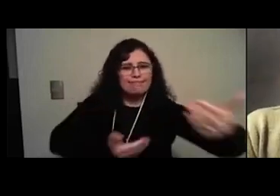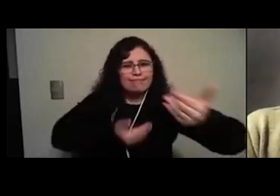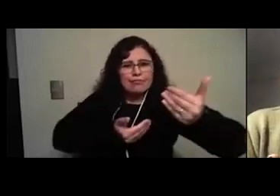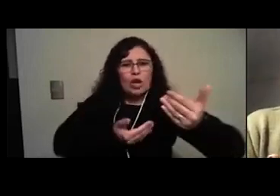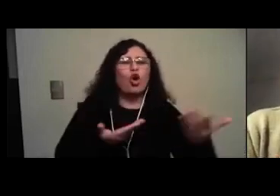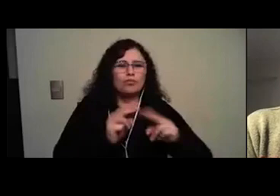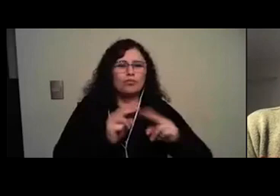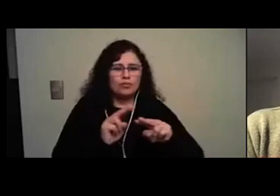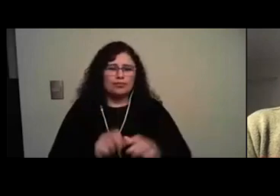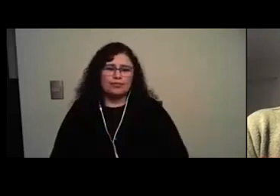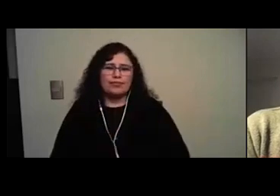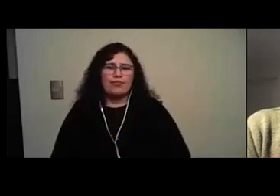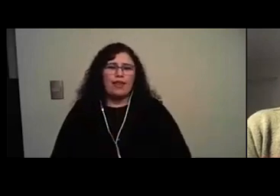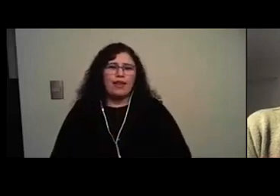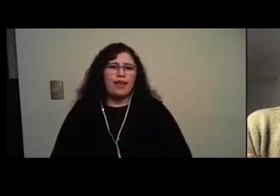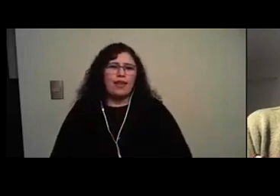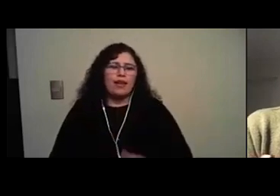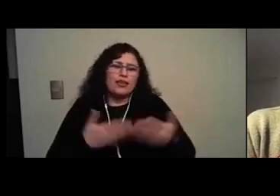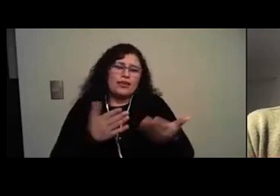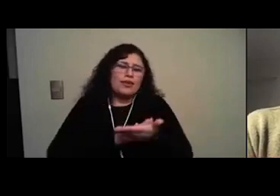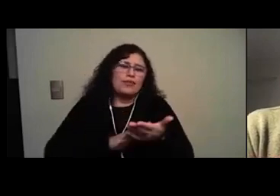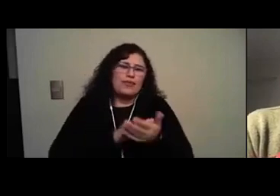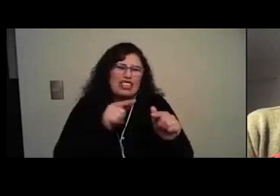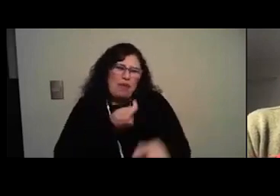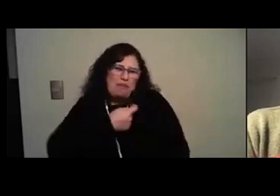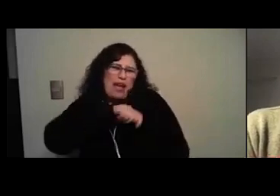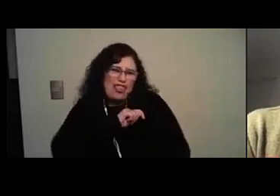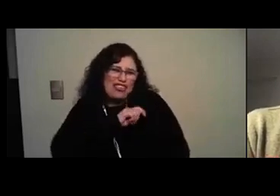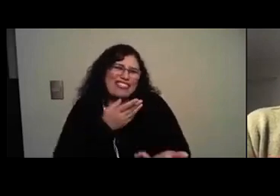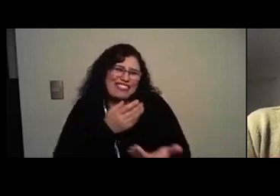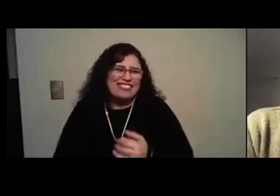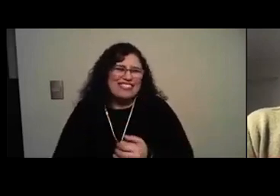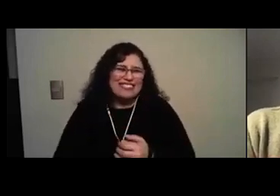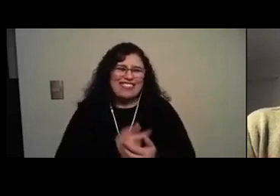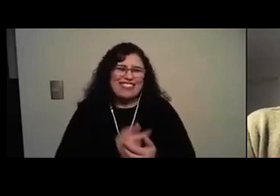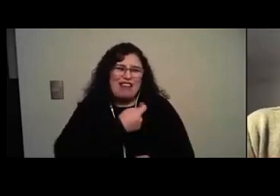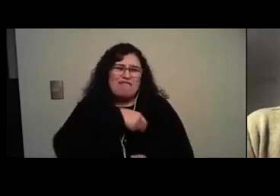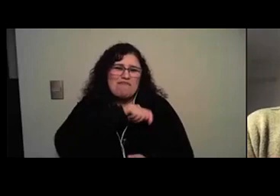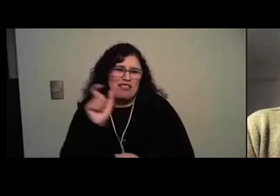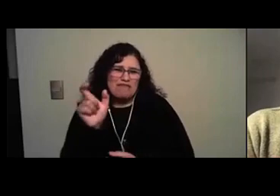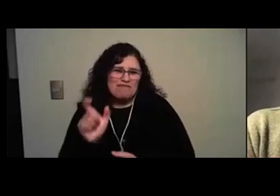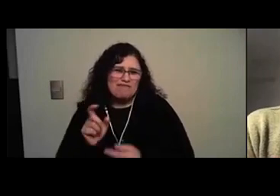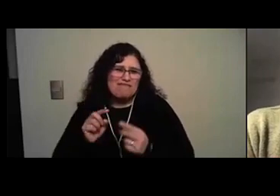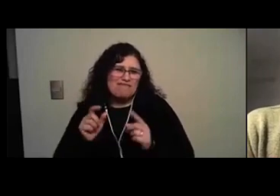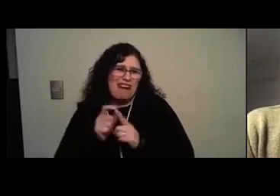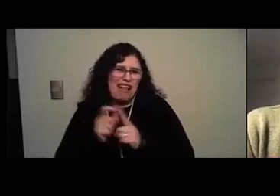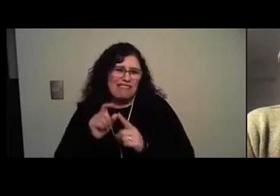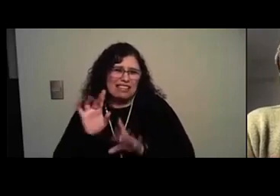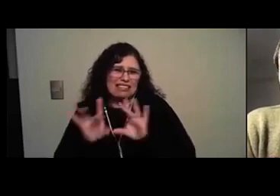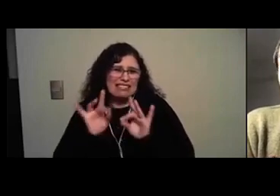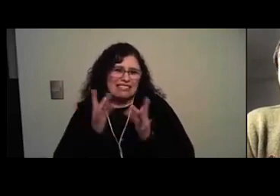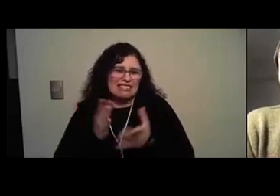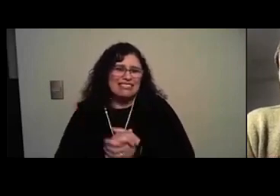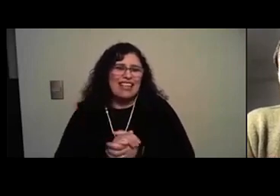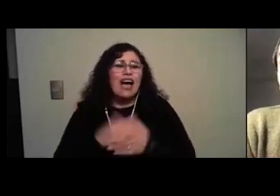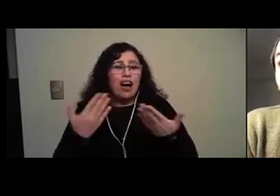Ya, que es como un poco más español. Los españoles siempre colocan palabras para describir cosas, ¿ya? Pero ya el lenguaje